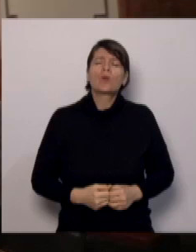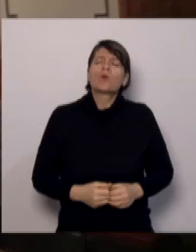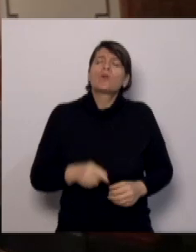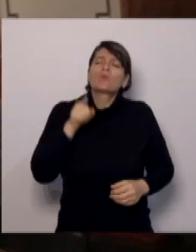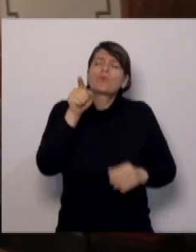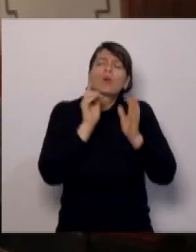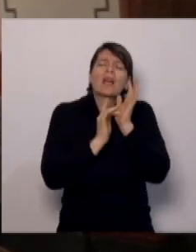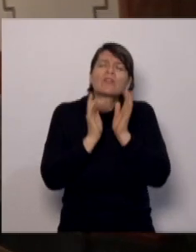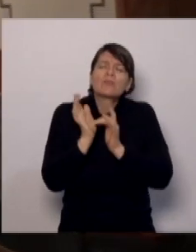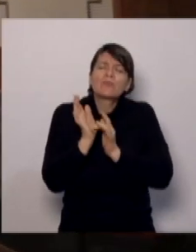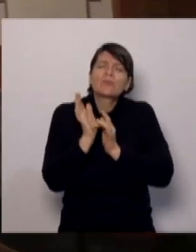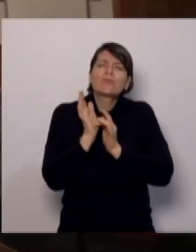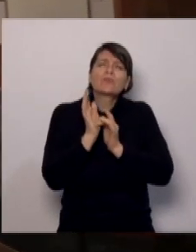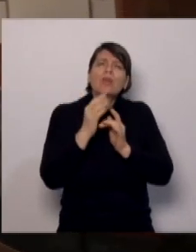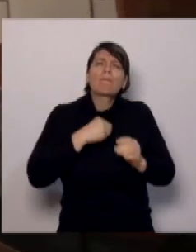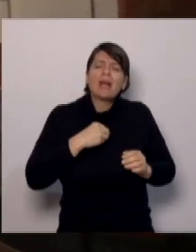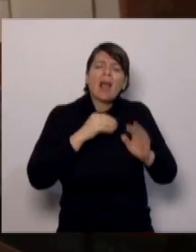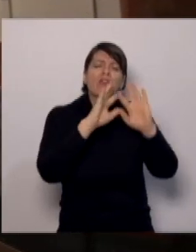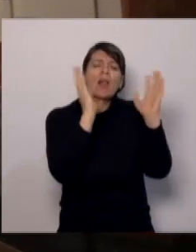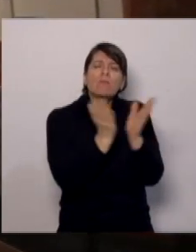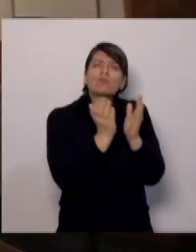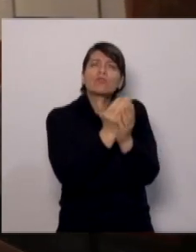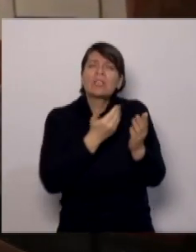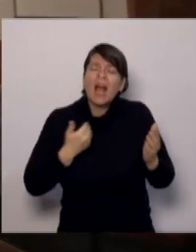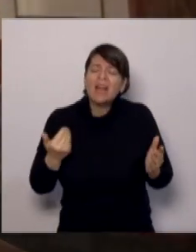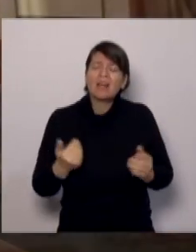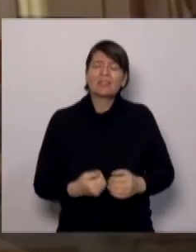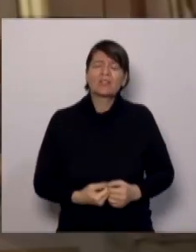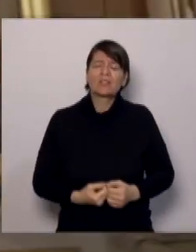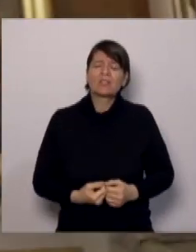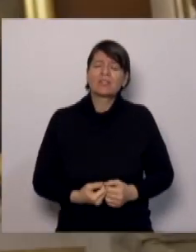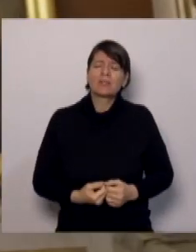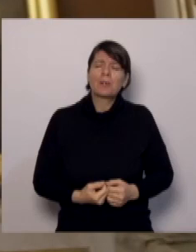nosotros. Tú que quitas el pecado del mundo,